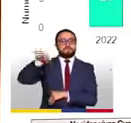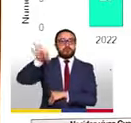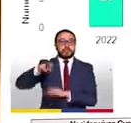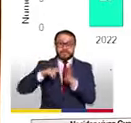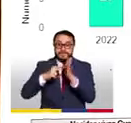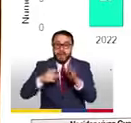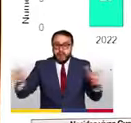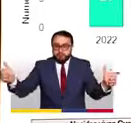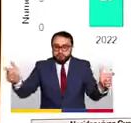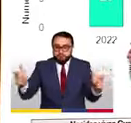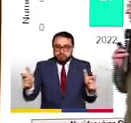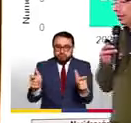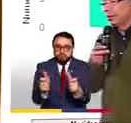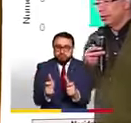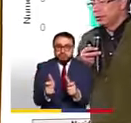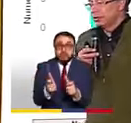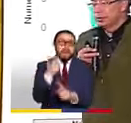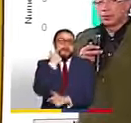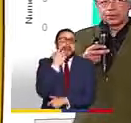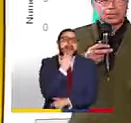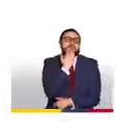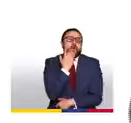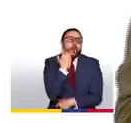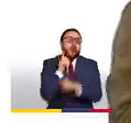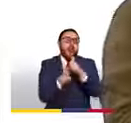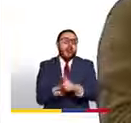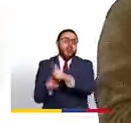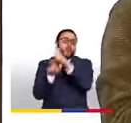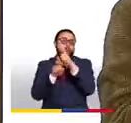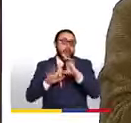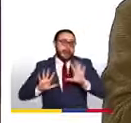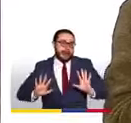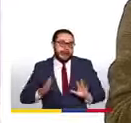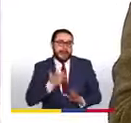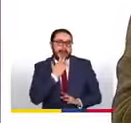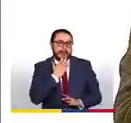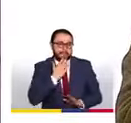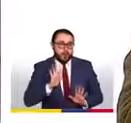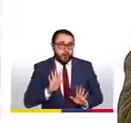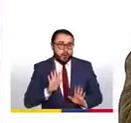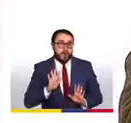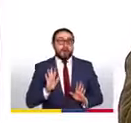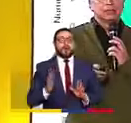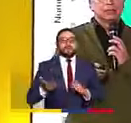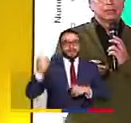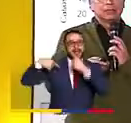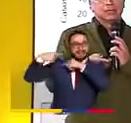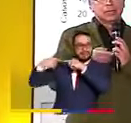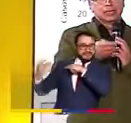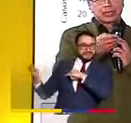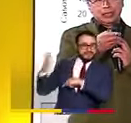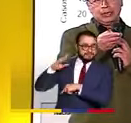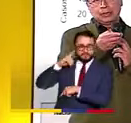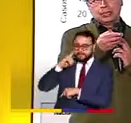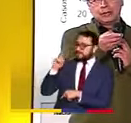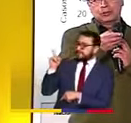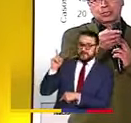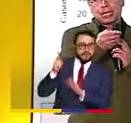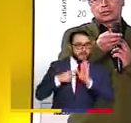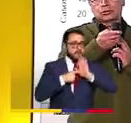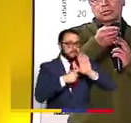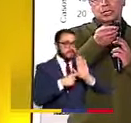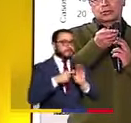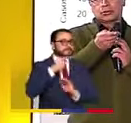solo el caso de La Guajira. Espero que esté bien. Si me voy a pasar al de antes, aquí